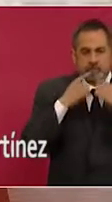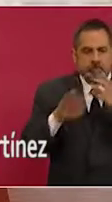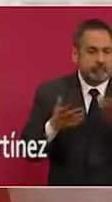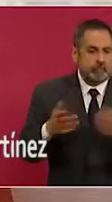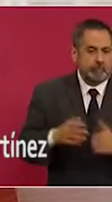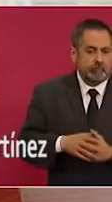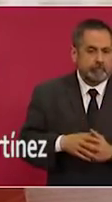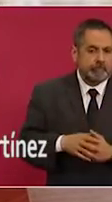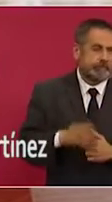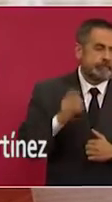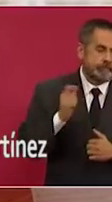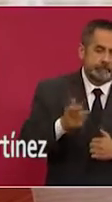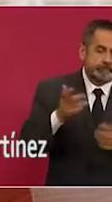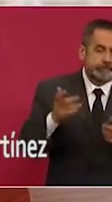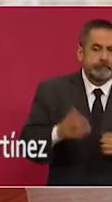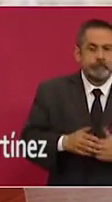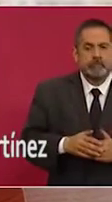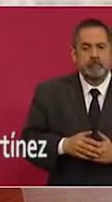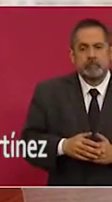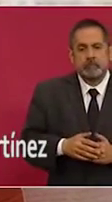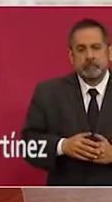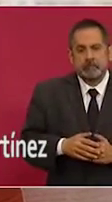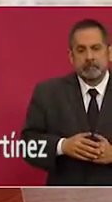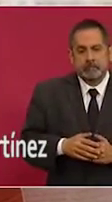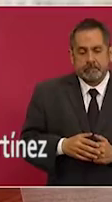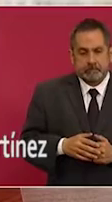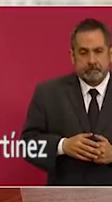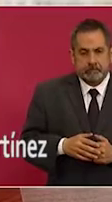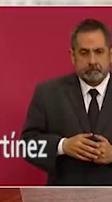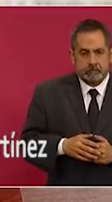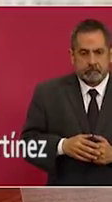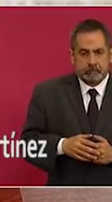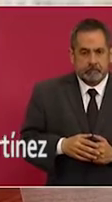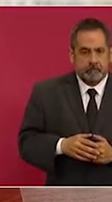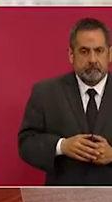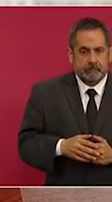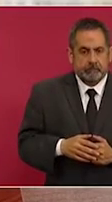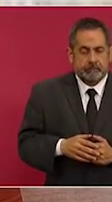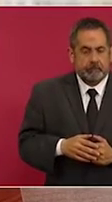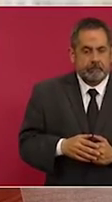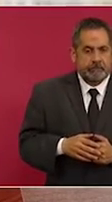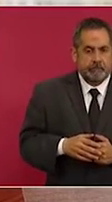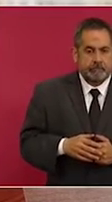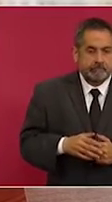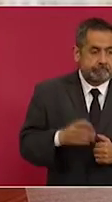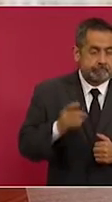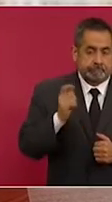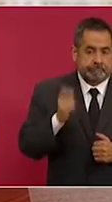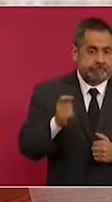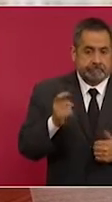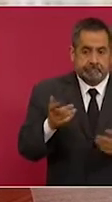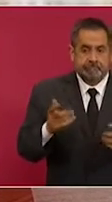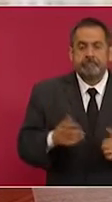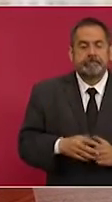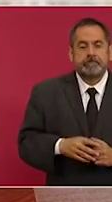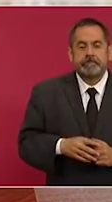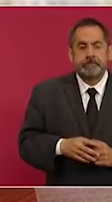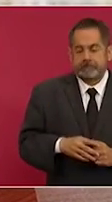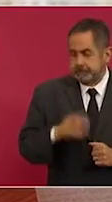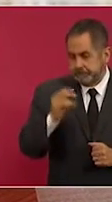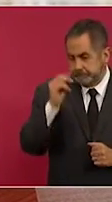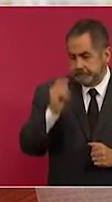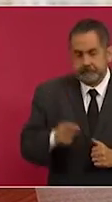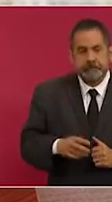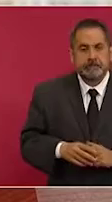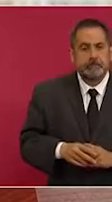pasado la libertad del único policía imputado por el asesinato del joven Alexander Martínez Gómez, el presidente Andrés Manuel